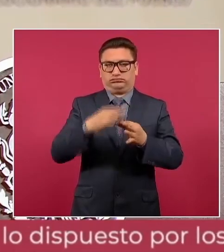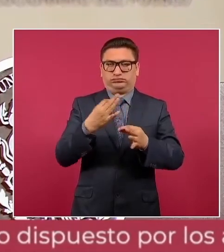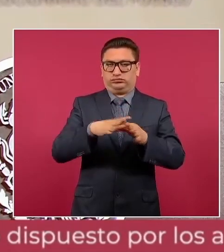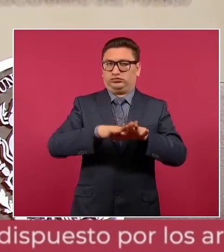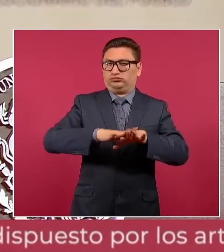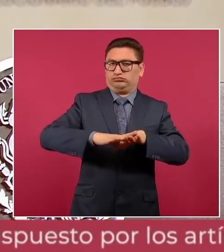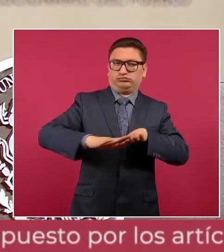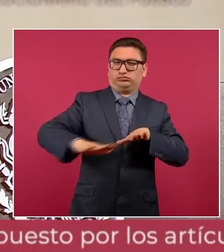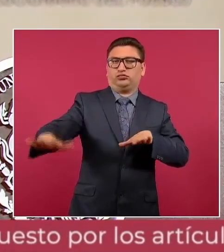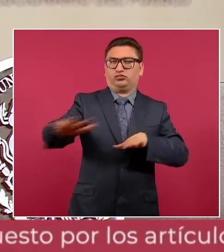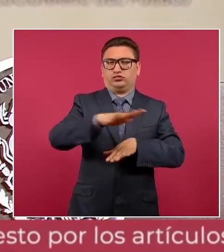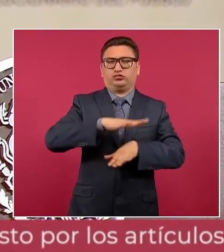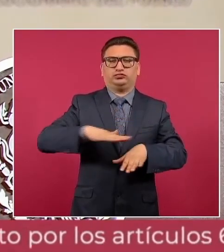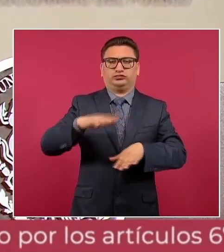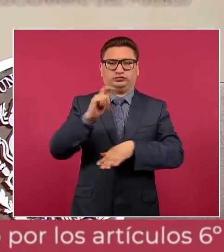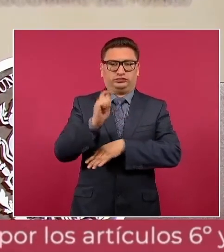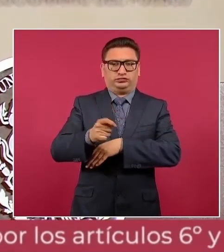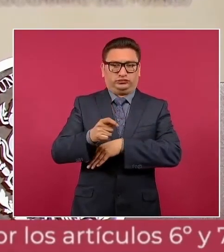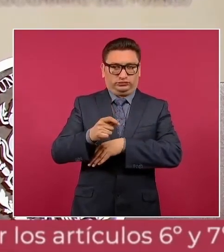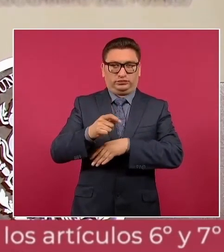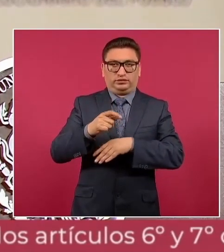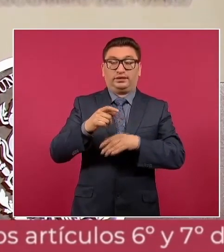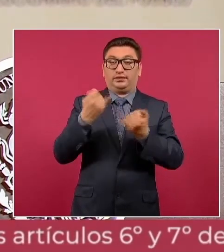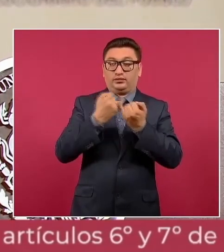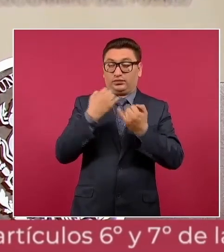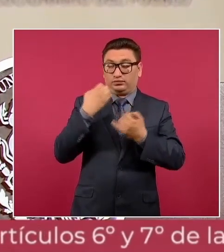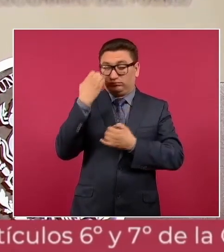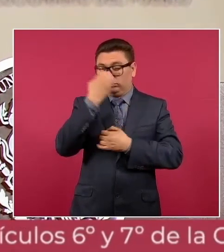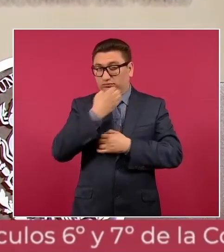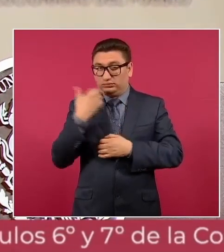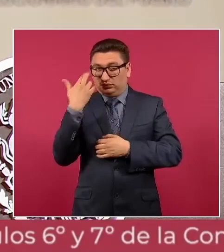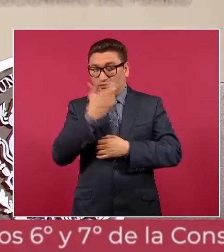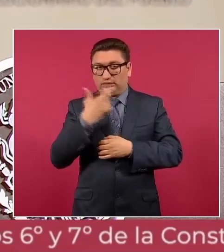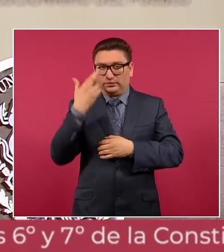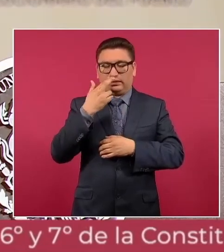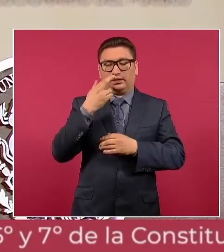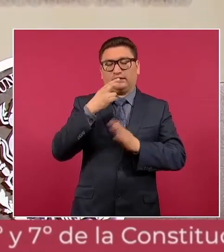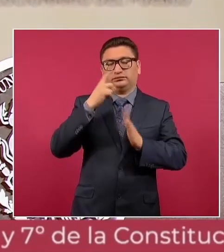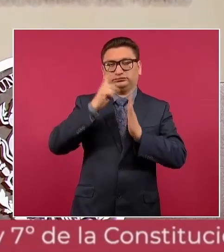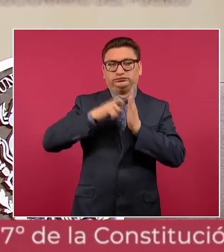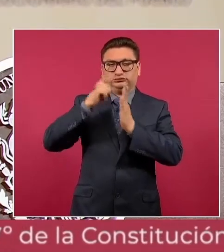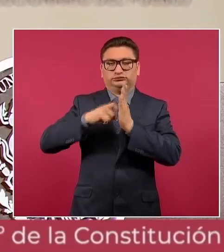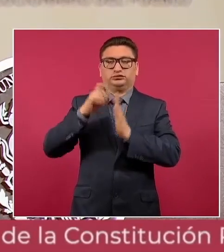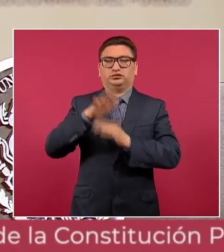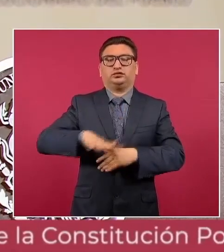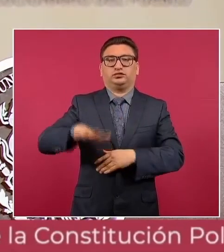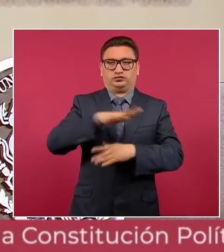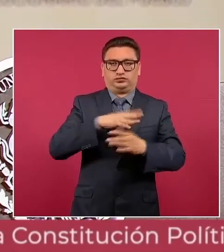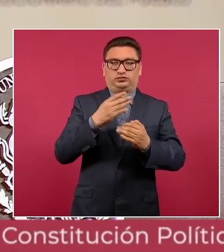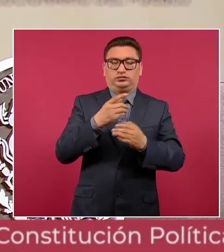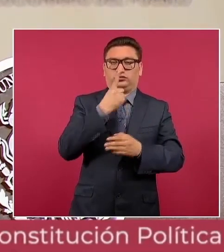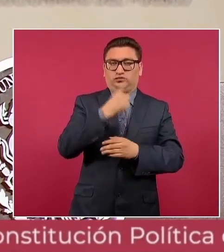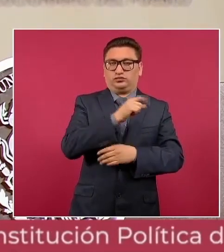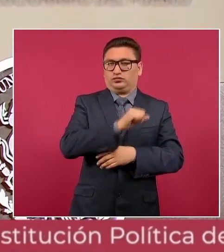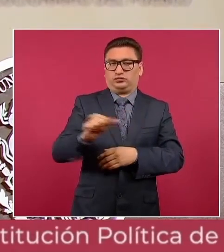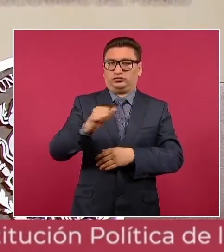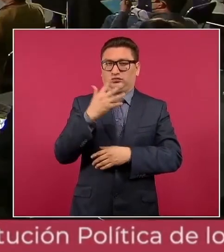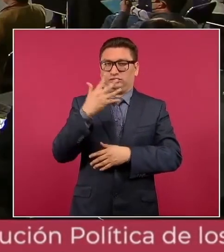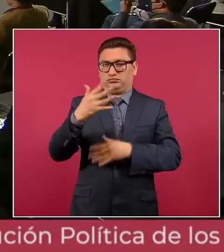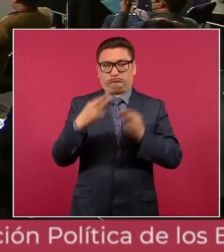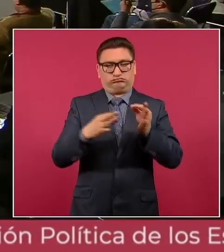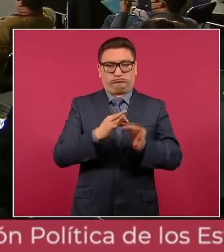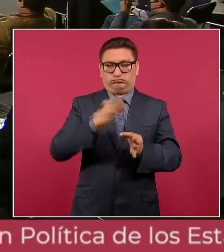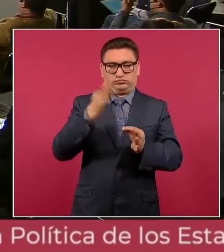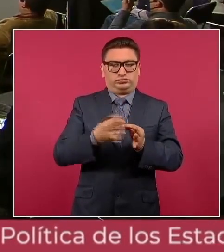en lo que se refiere al salvamento arqueológico. Prácticamente del tramo 1 al 5 ha concluido este trabajo de campo,